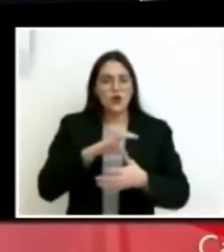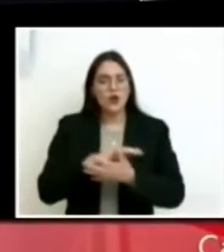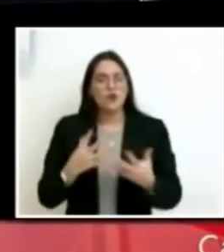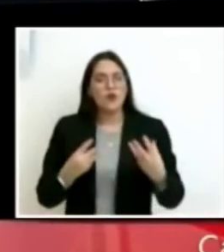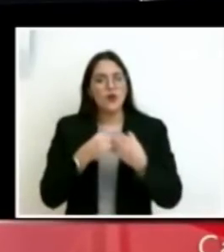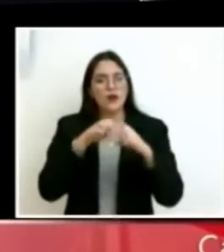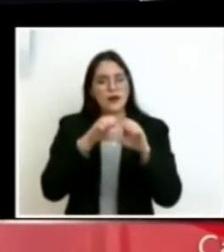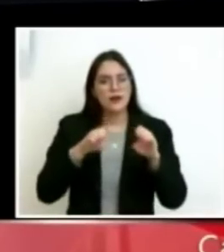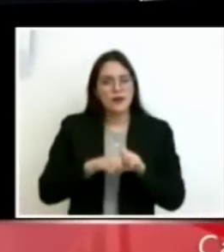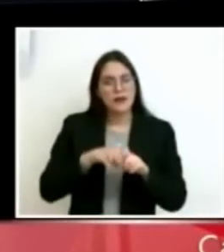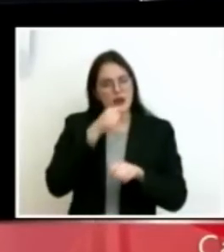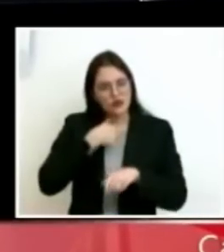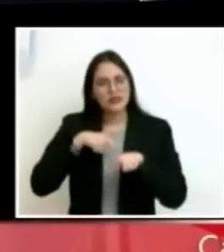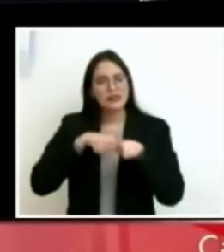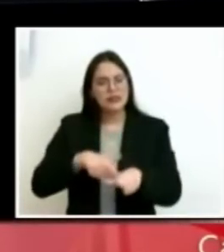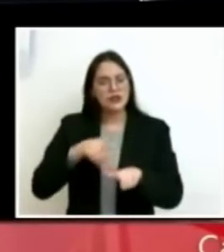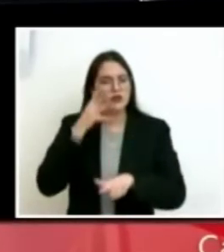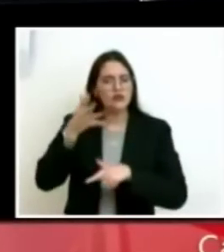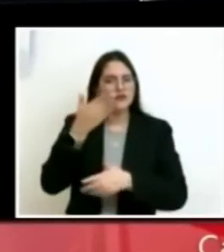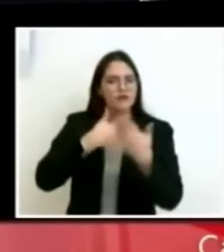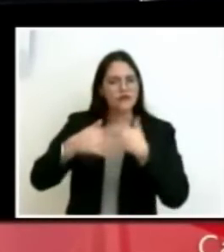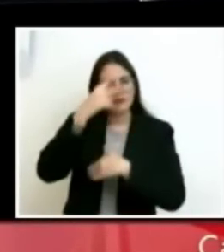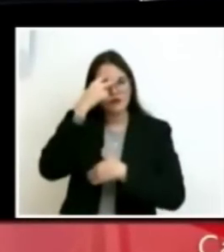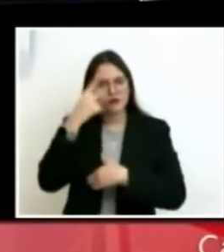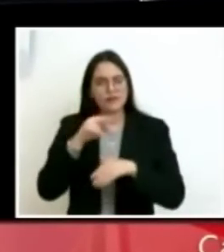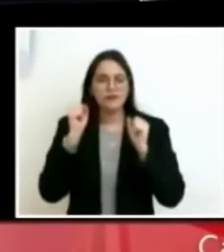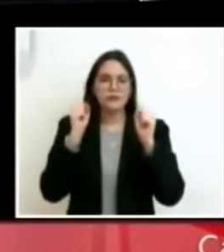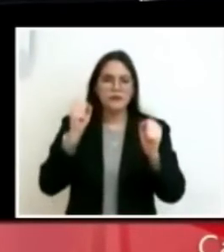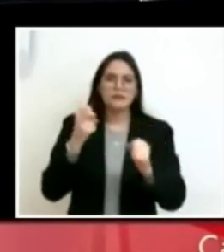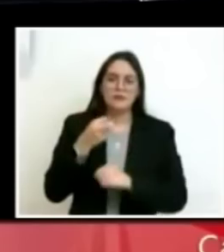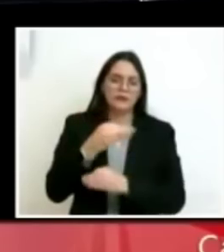Juntos, hacemos y seguiremos haciendo historia. Es